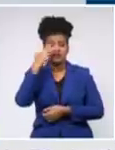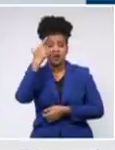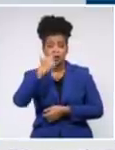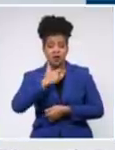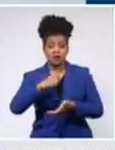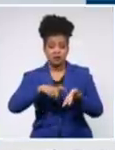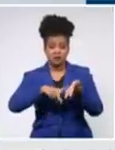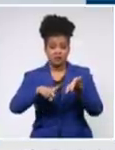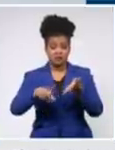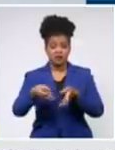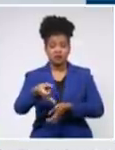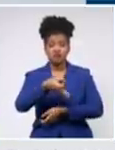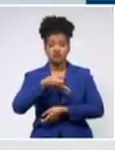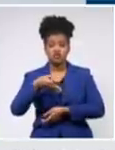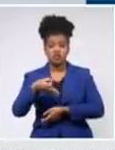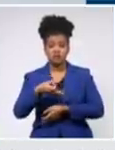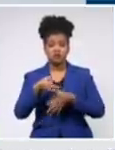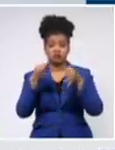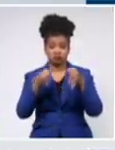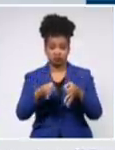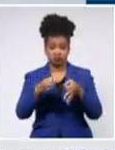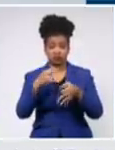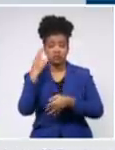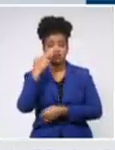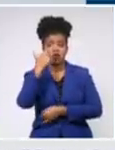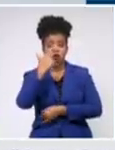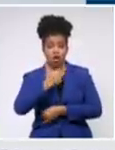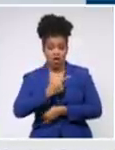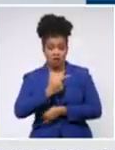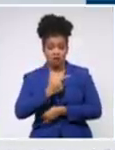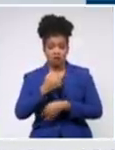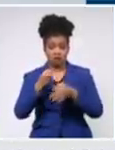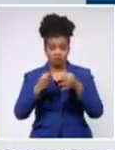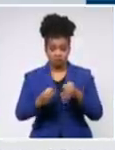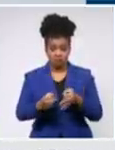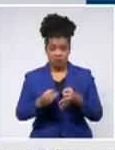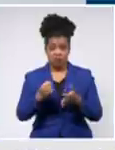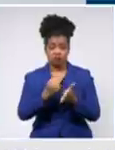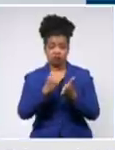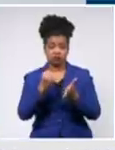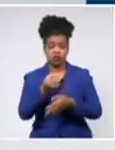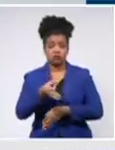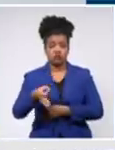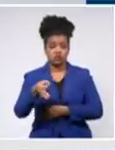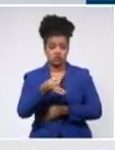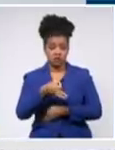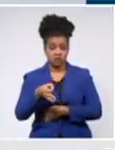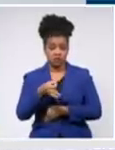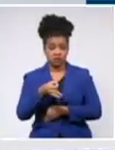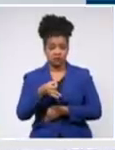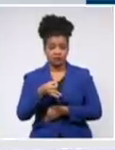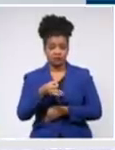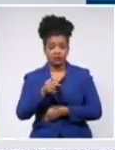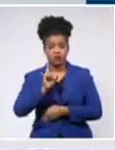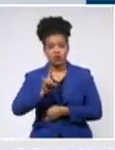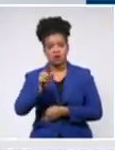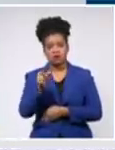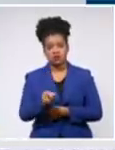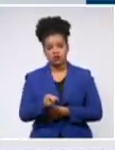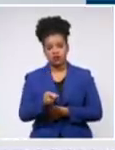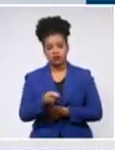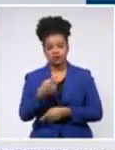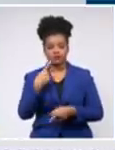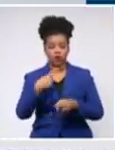Ávila, pues los 12 casos pertenecen 9 al municipio de Ciego de Ávila, 2